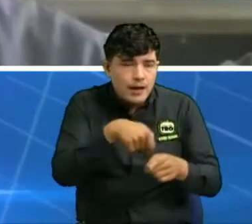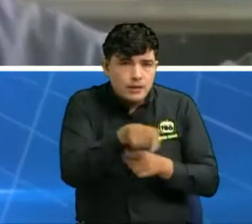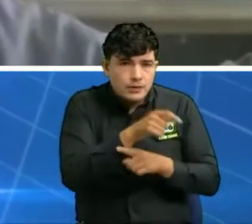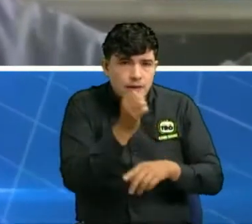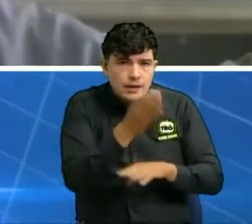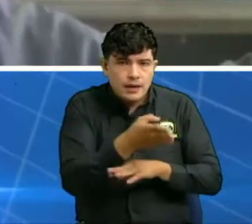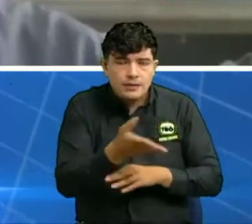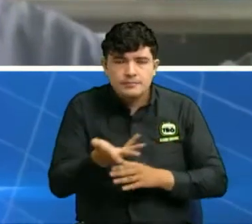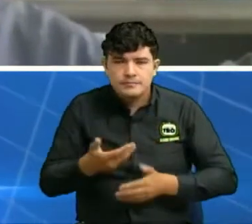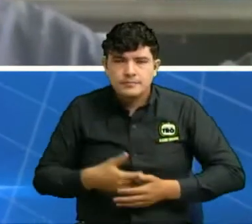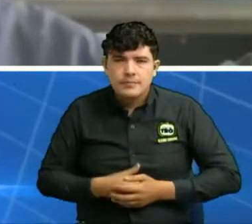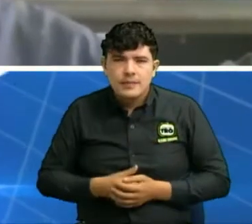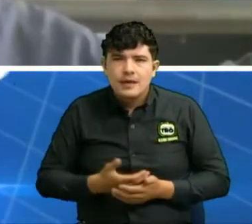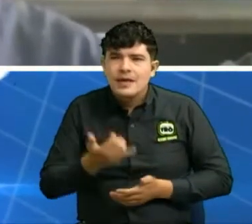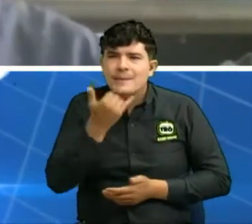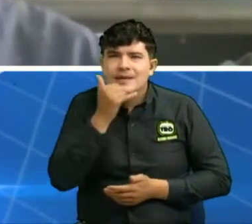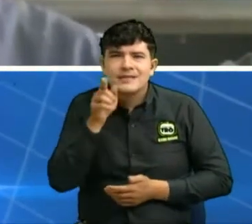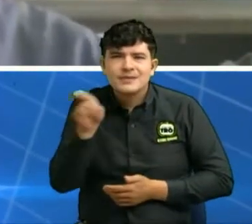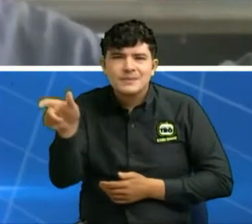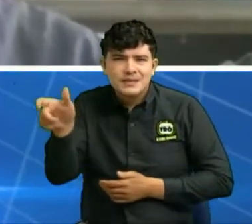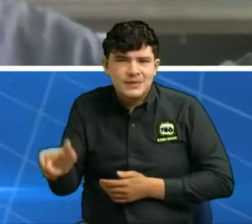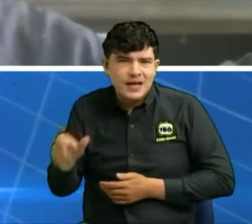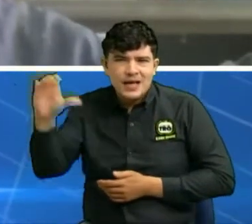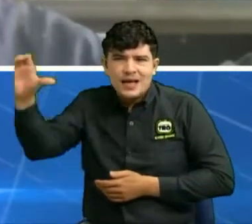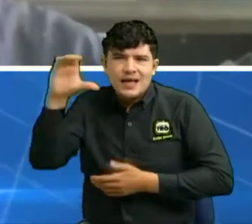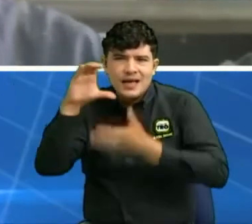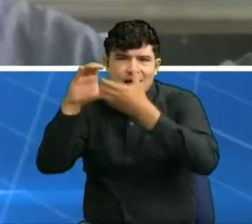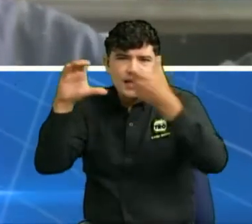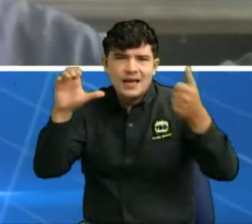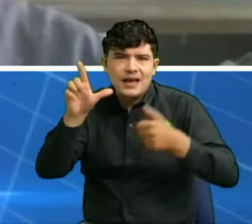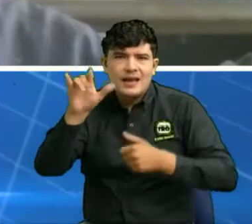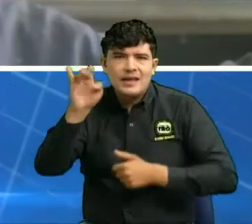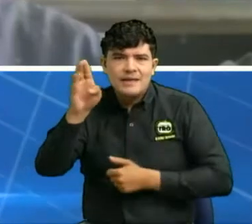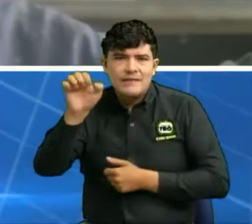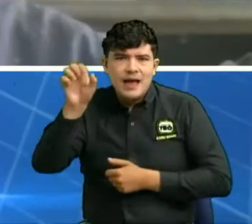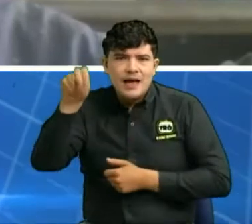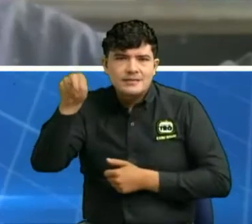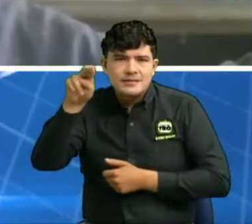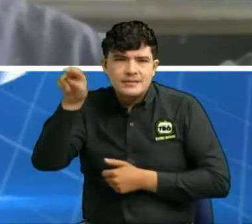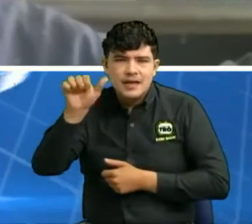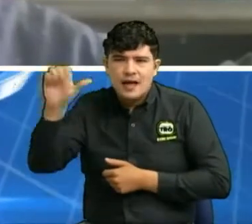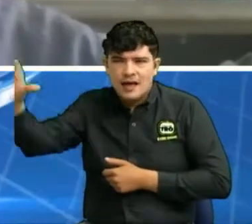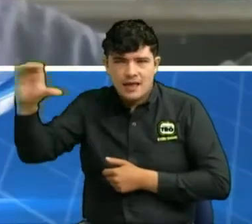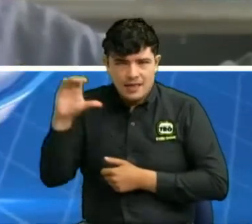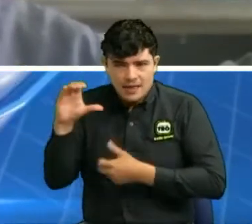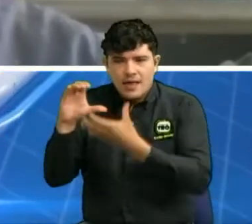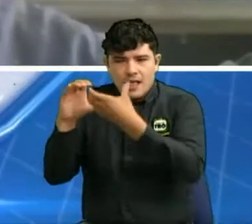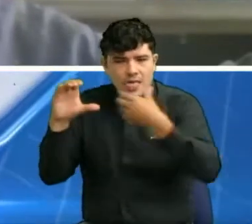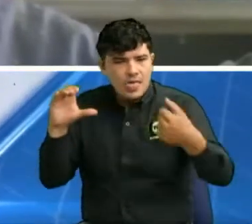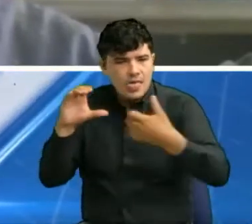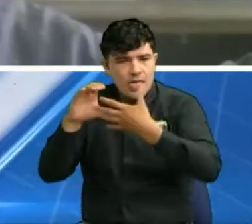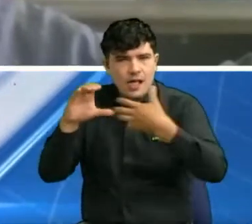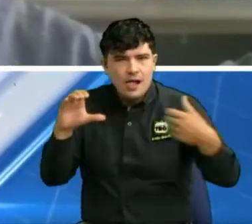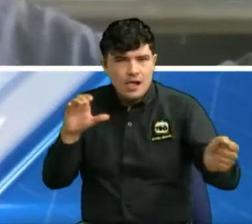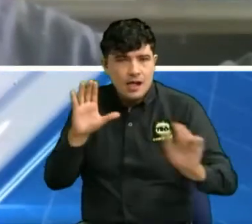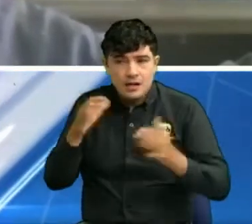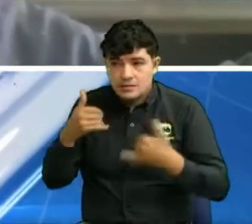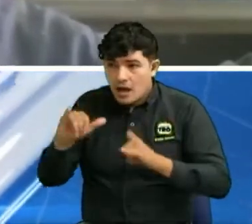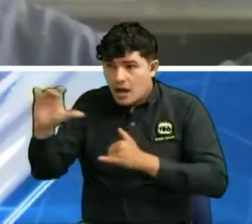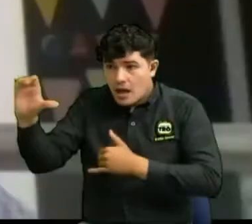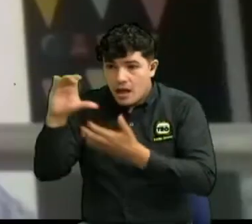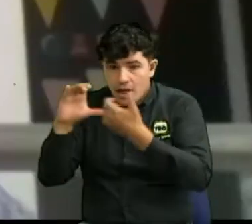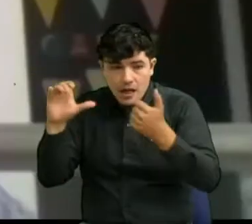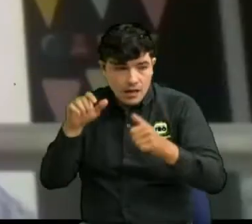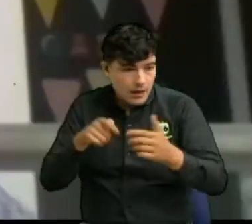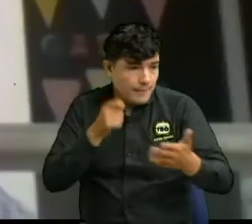es que debe tener una libranza, un crédito con descuento directamente a la pensión, pues cuando ella termine ya de pagar